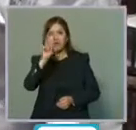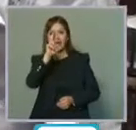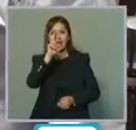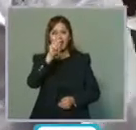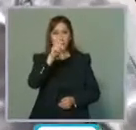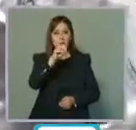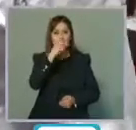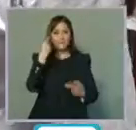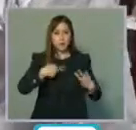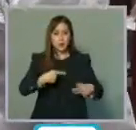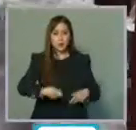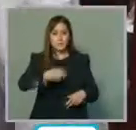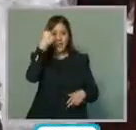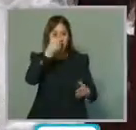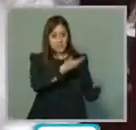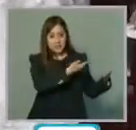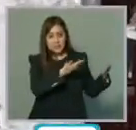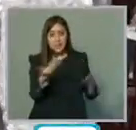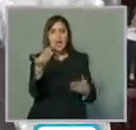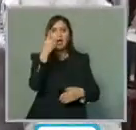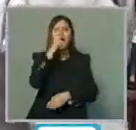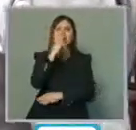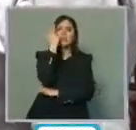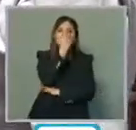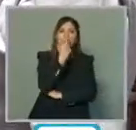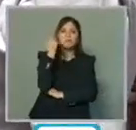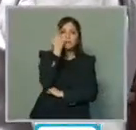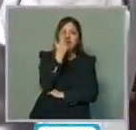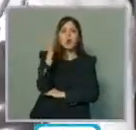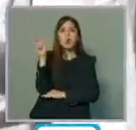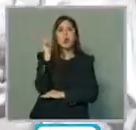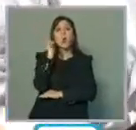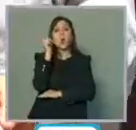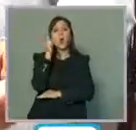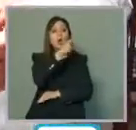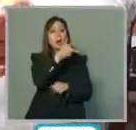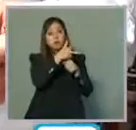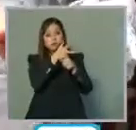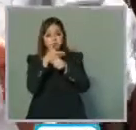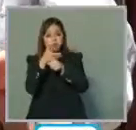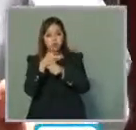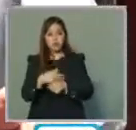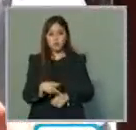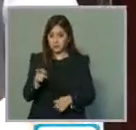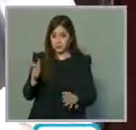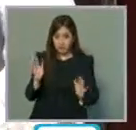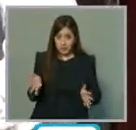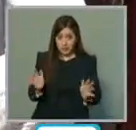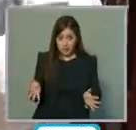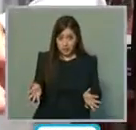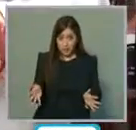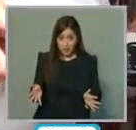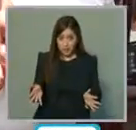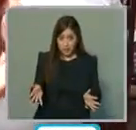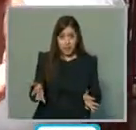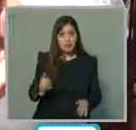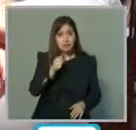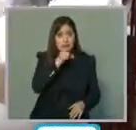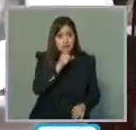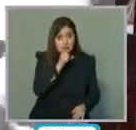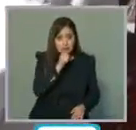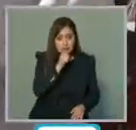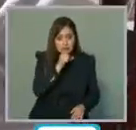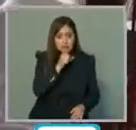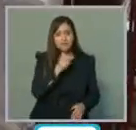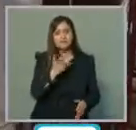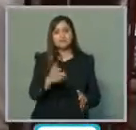llegados lo resuelvan. Y espero que el compañero tío Alberto pueda. Es el tío Alberto. A ver, ya. Famosísimo él. ¿Todavía no?